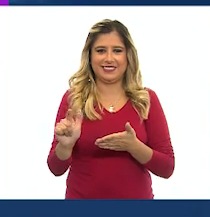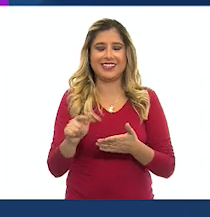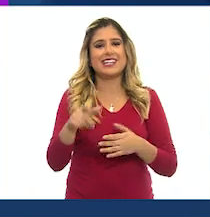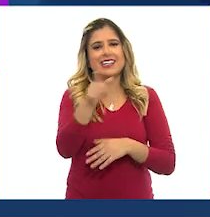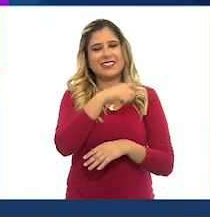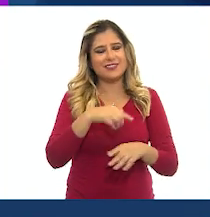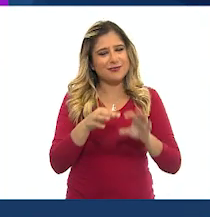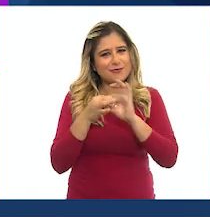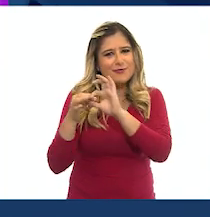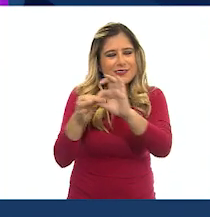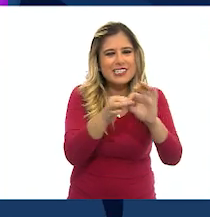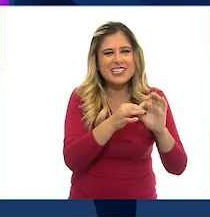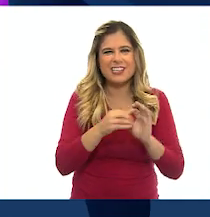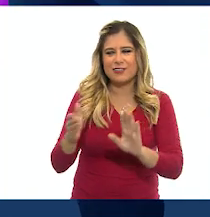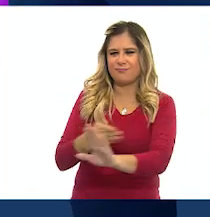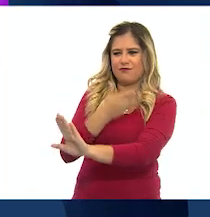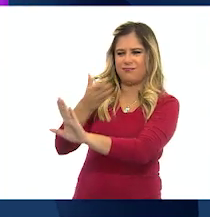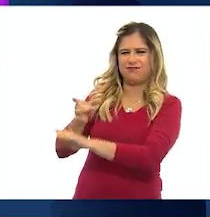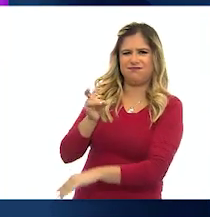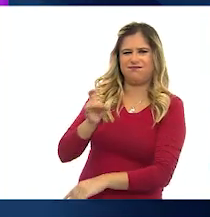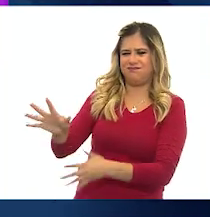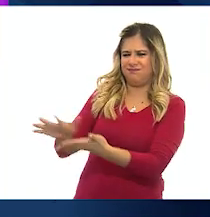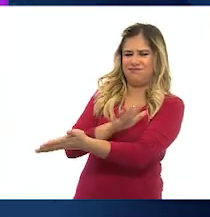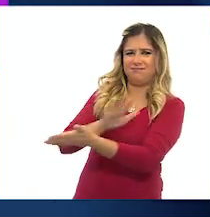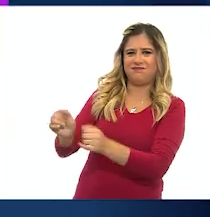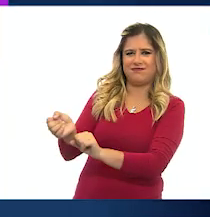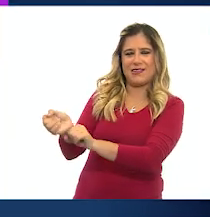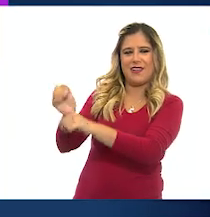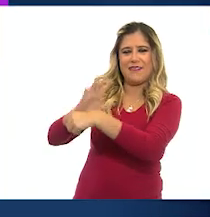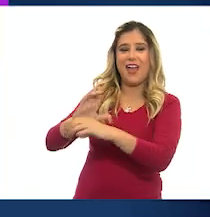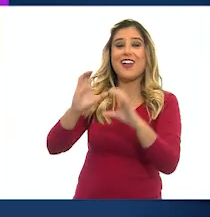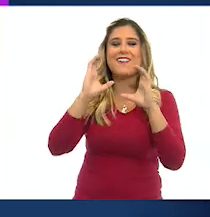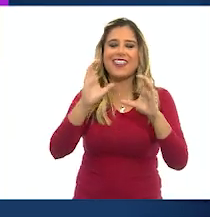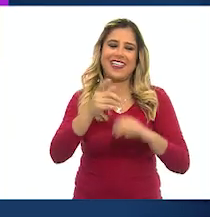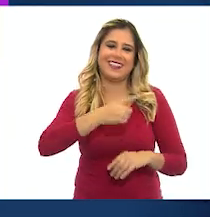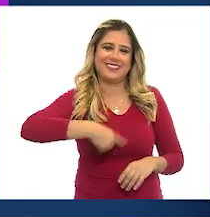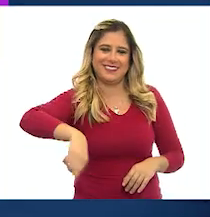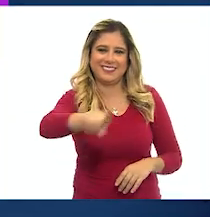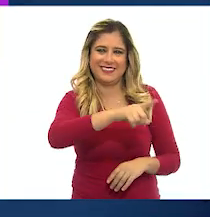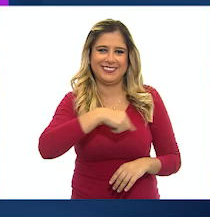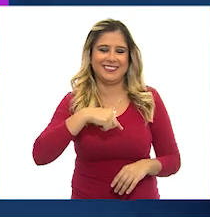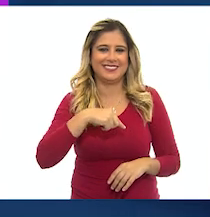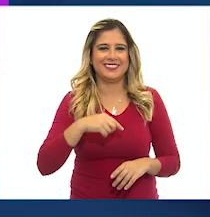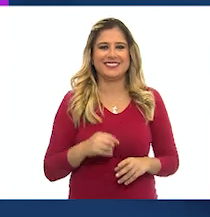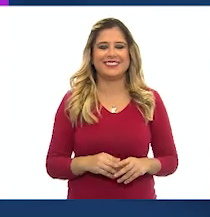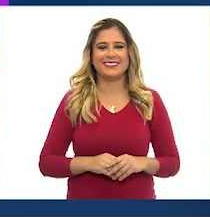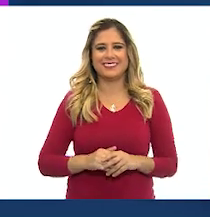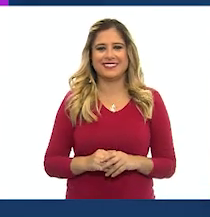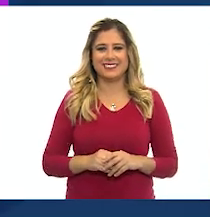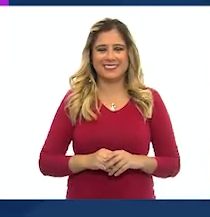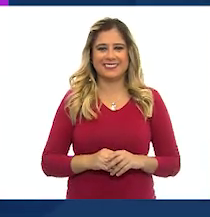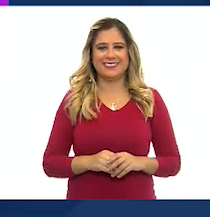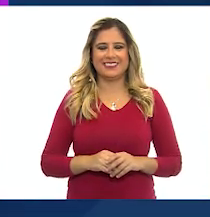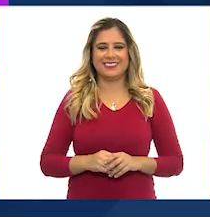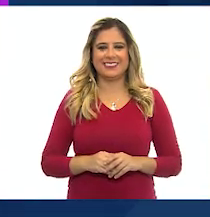Sigamos luchando juntos contra este virus, cuidándonos los unos a los otros.